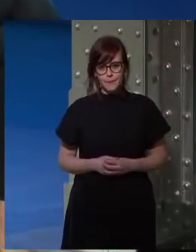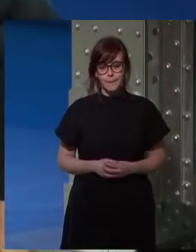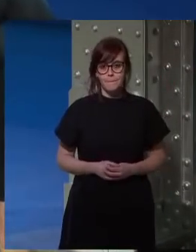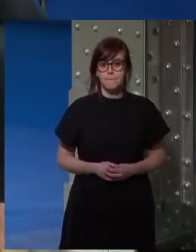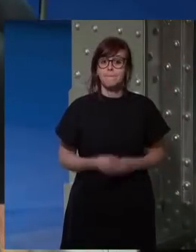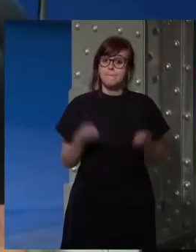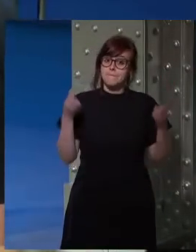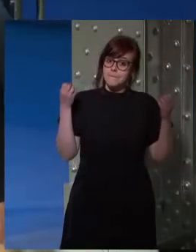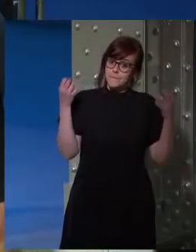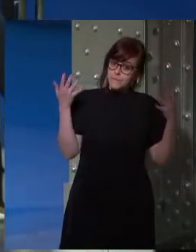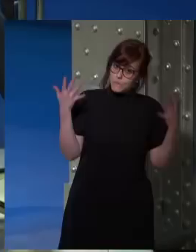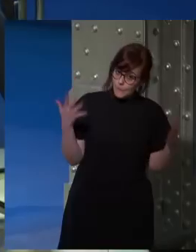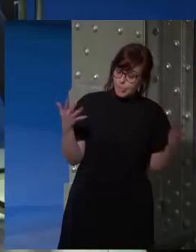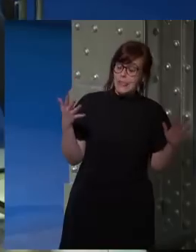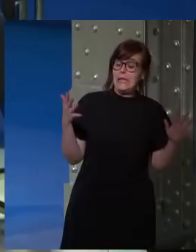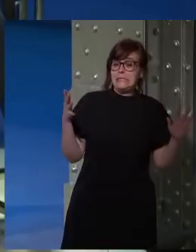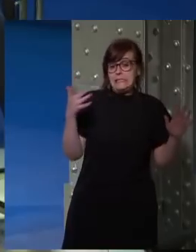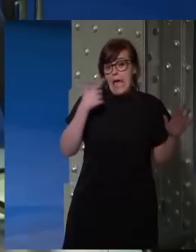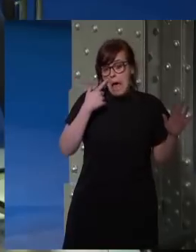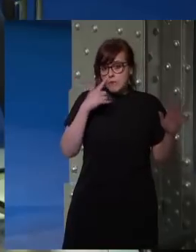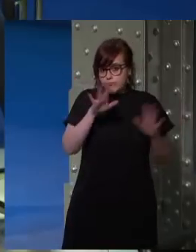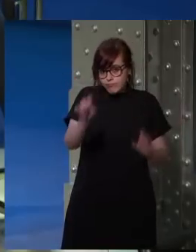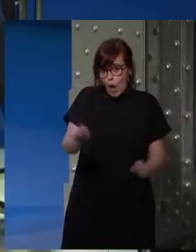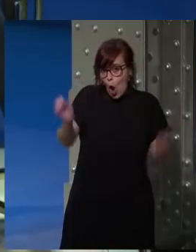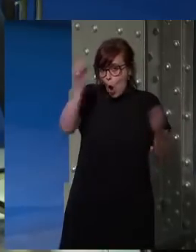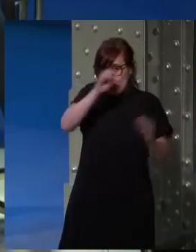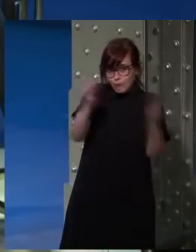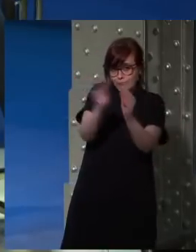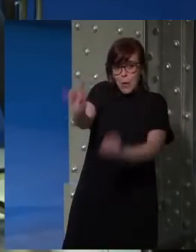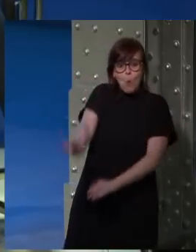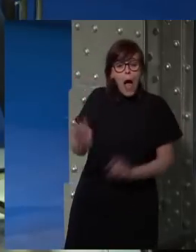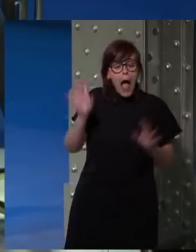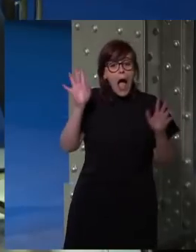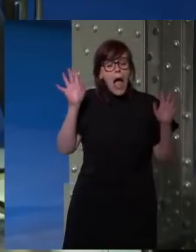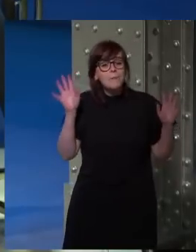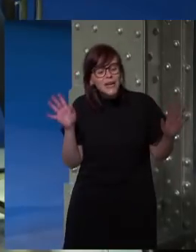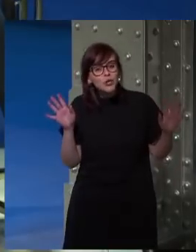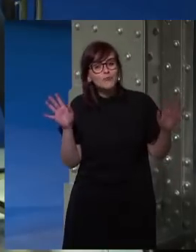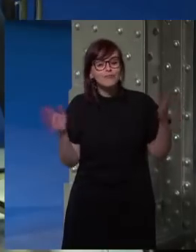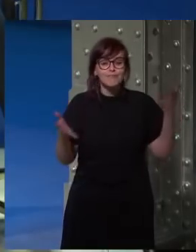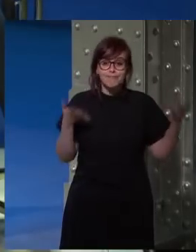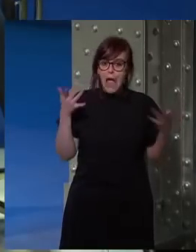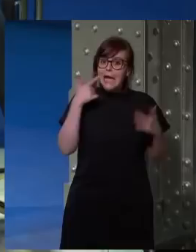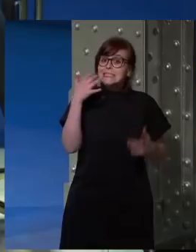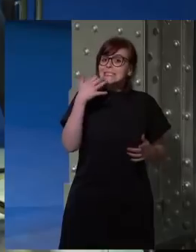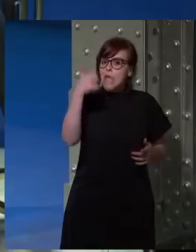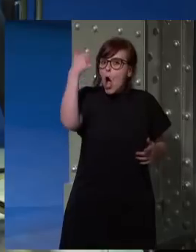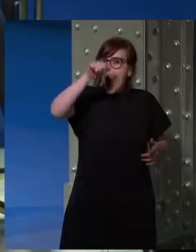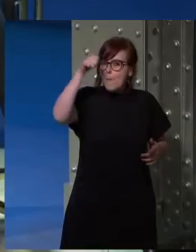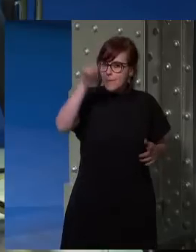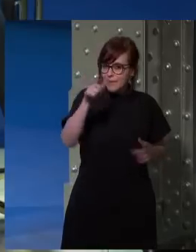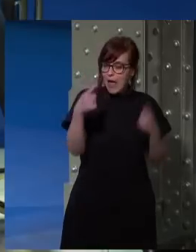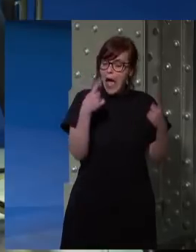Sí, eso es. Sí, bueno, no, yo totalmente de acuerdo, pero claro, también creo que realmente sí, el hombre que se